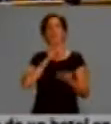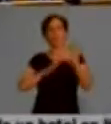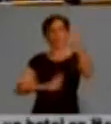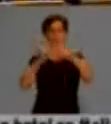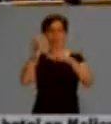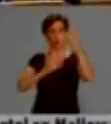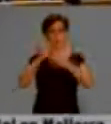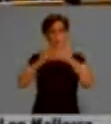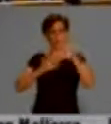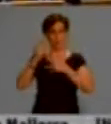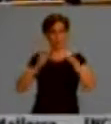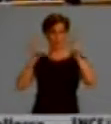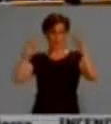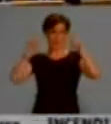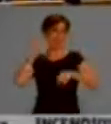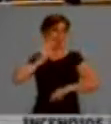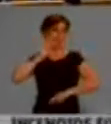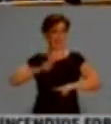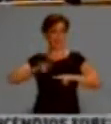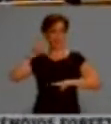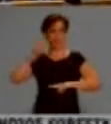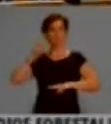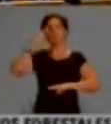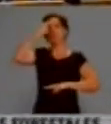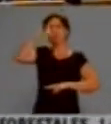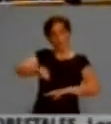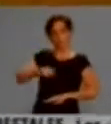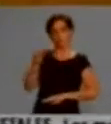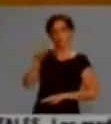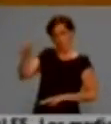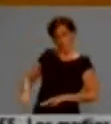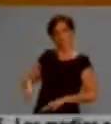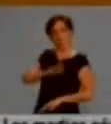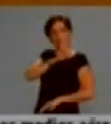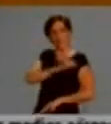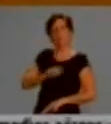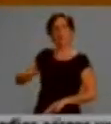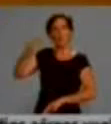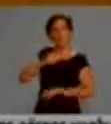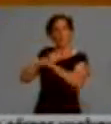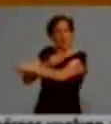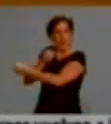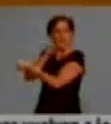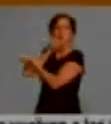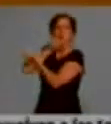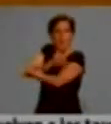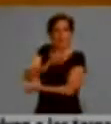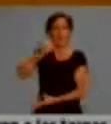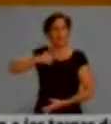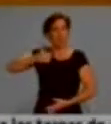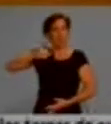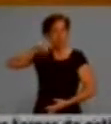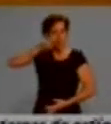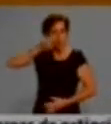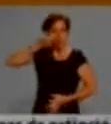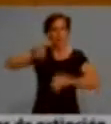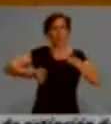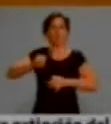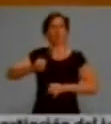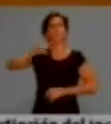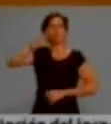contabilidad que el señor Bárcenas ha establecido en sede judicial, que es suya, hay